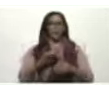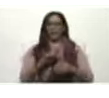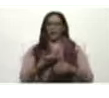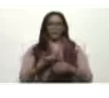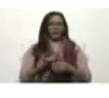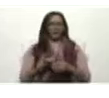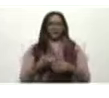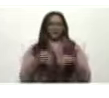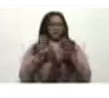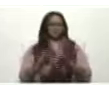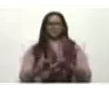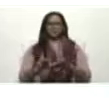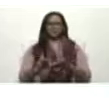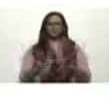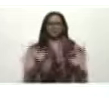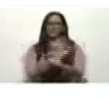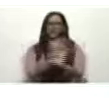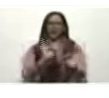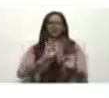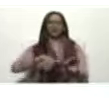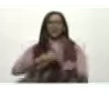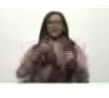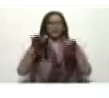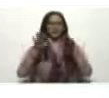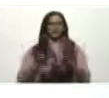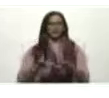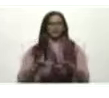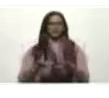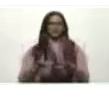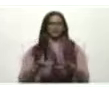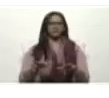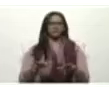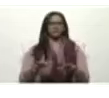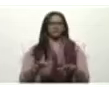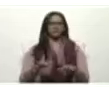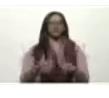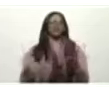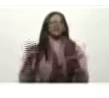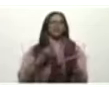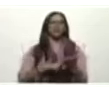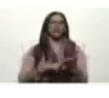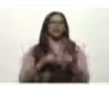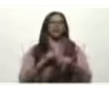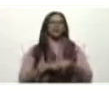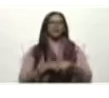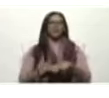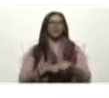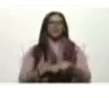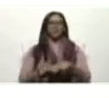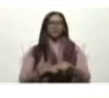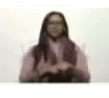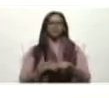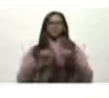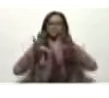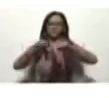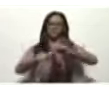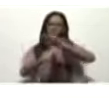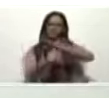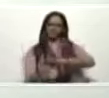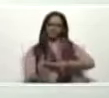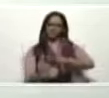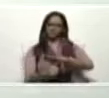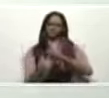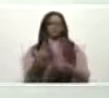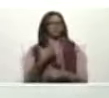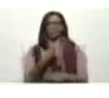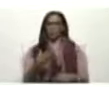detenernos, nadie nos puede detener. Para que volvamos al tiempo de la colonia, o la